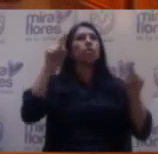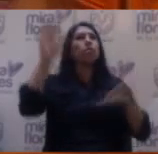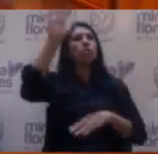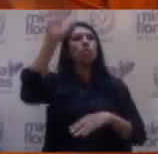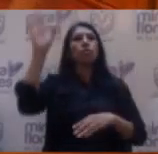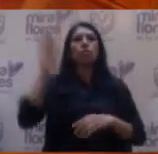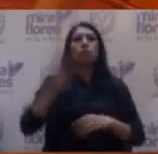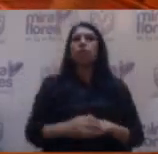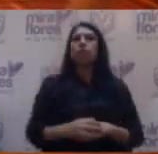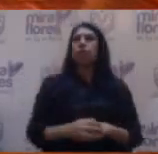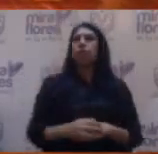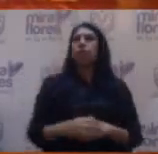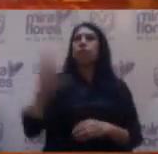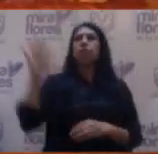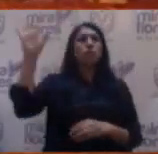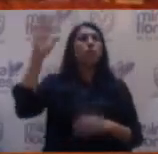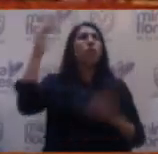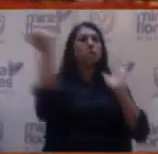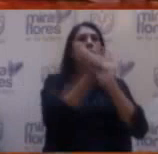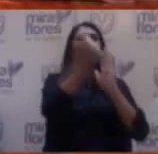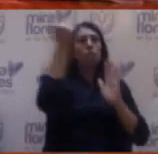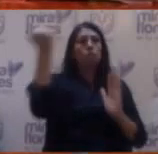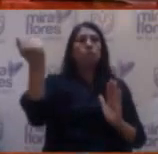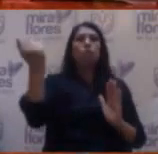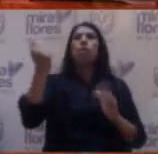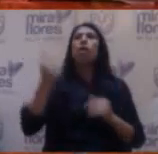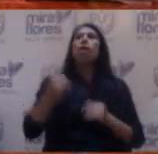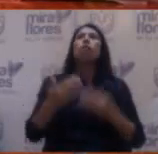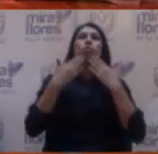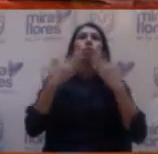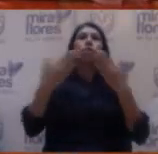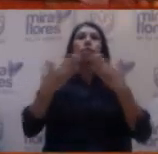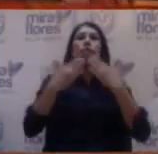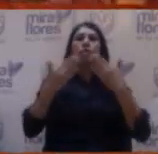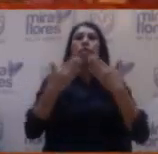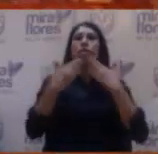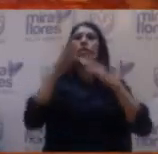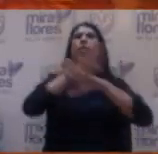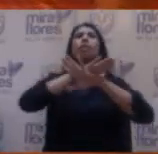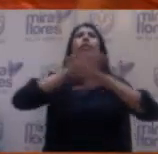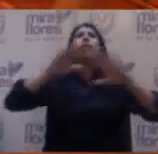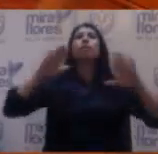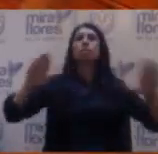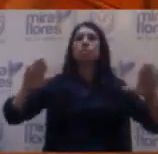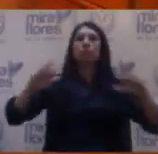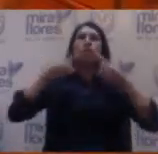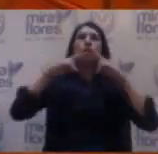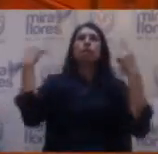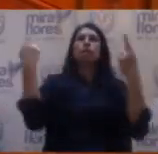conformidad. Ha sido aprobado por unanimidad. Muchísimas gracias y se levanta la sesión.